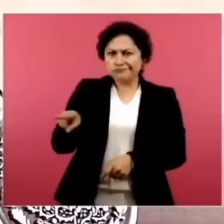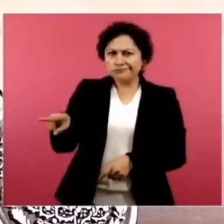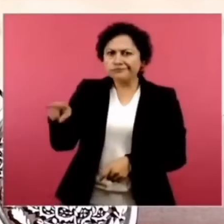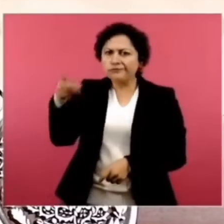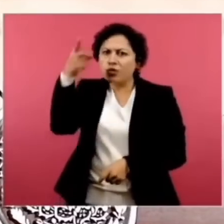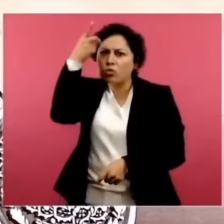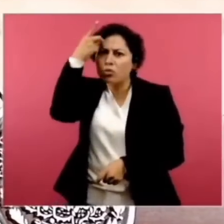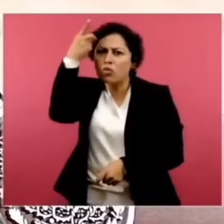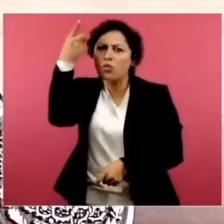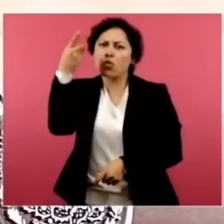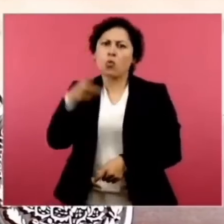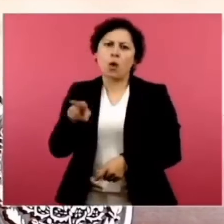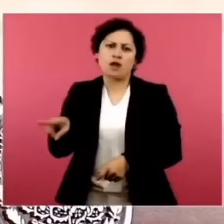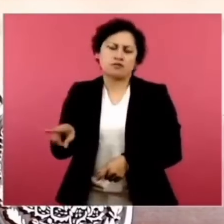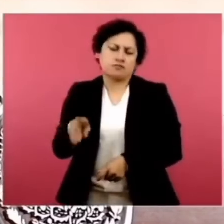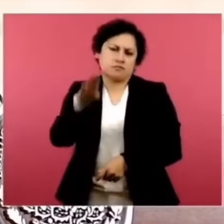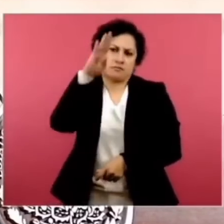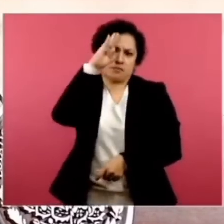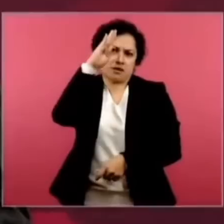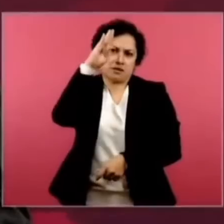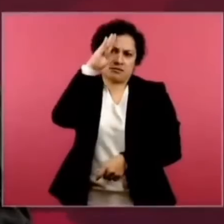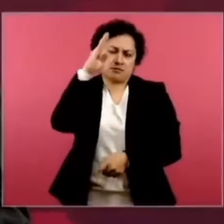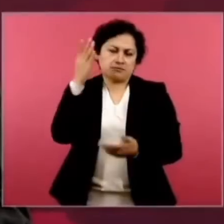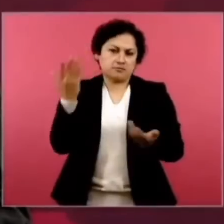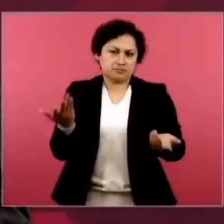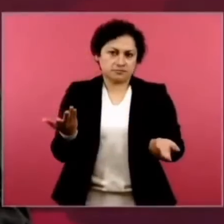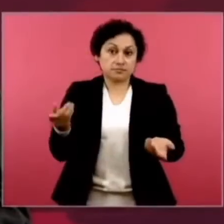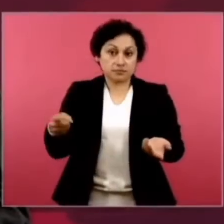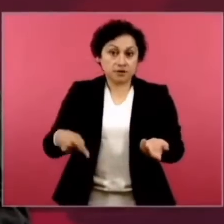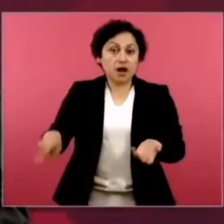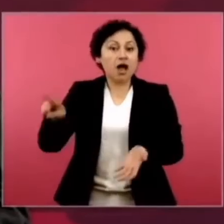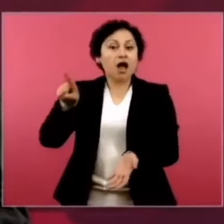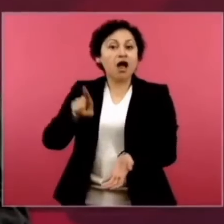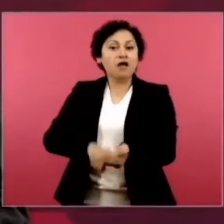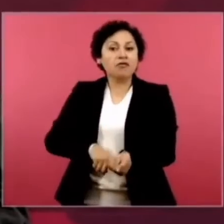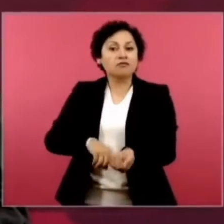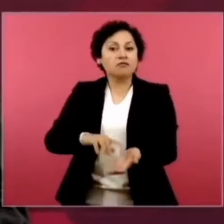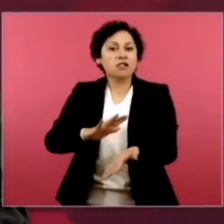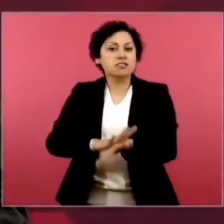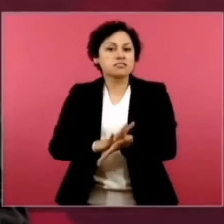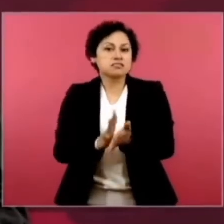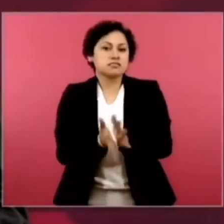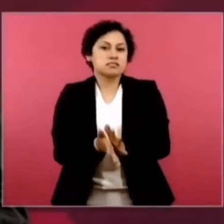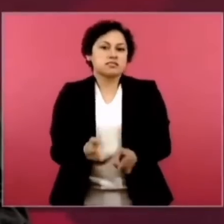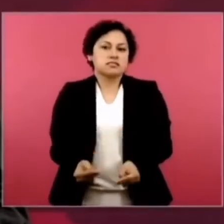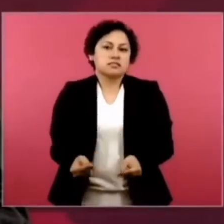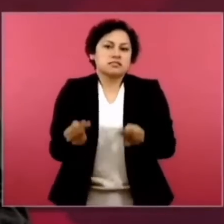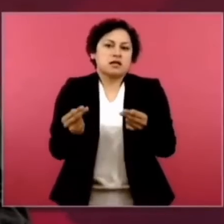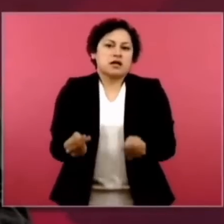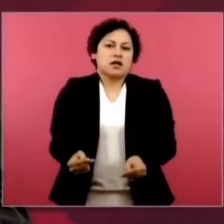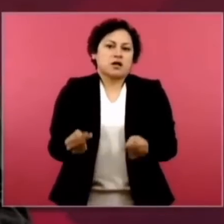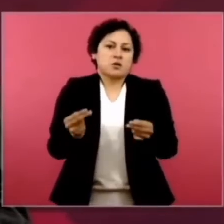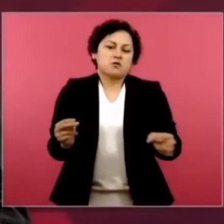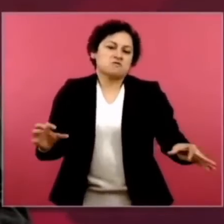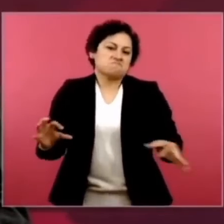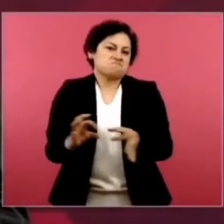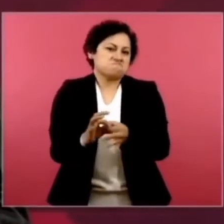y hacían jugosísimos negocios al amparo del poder público.